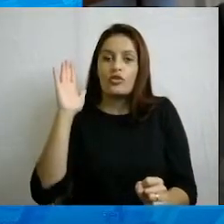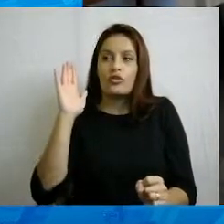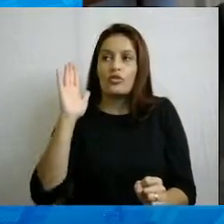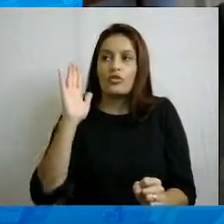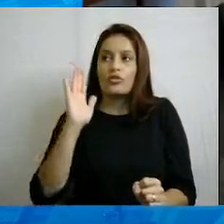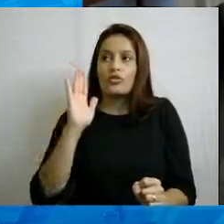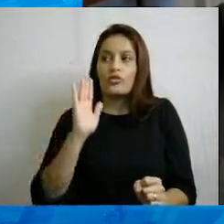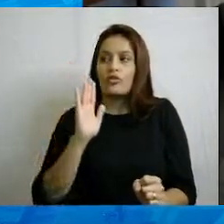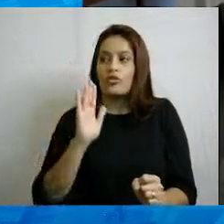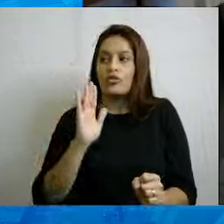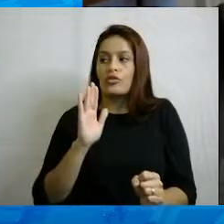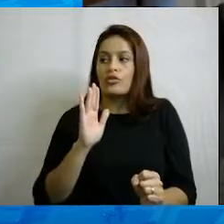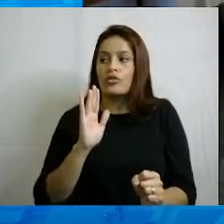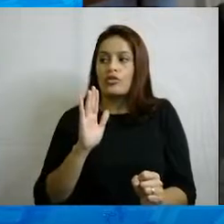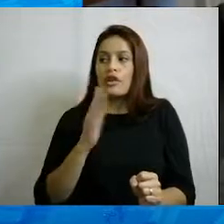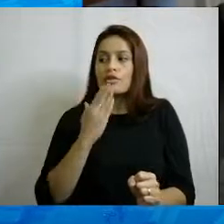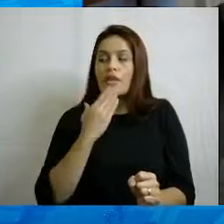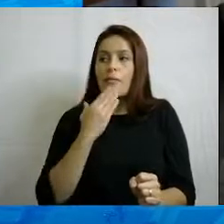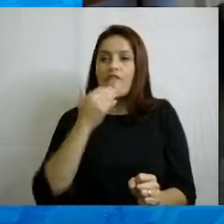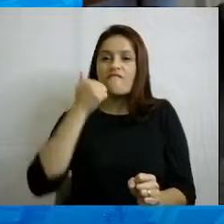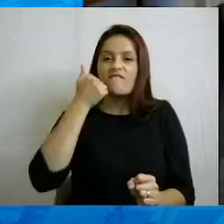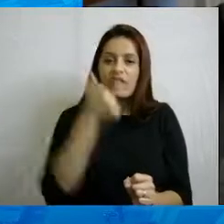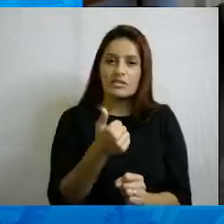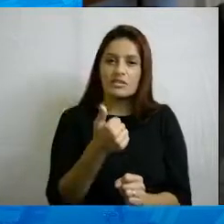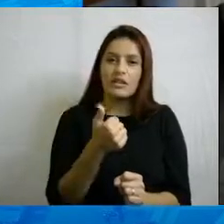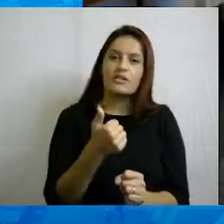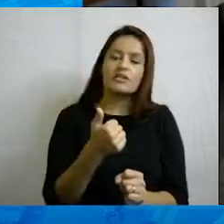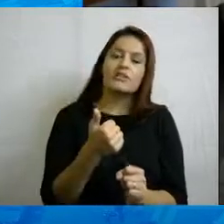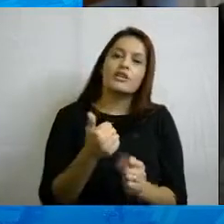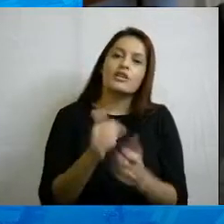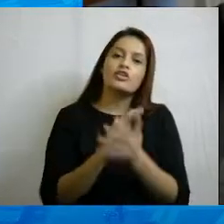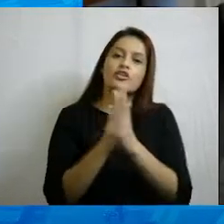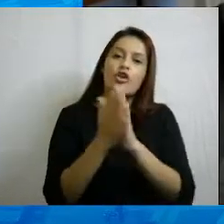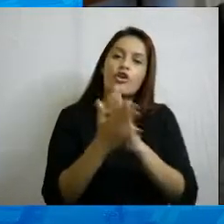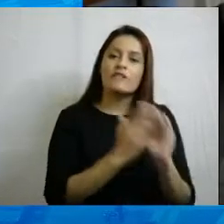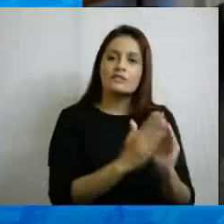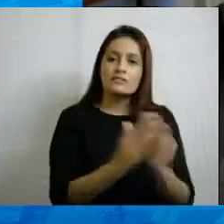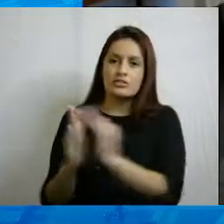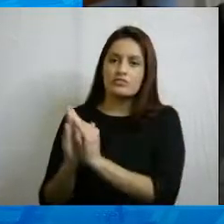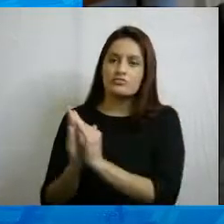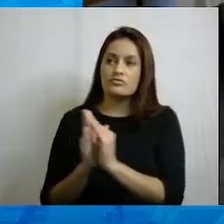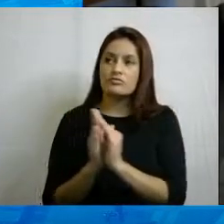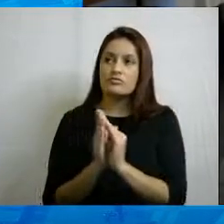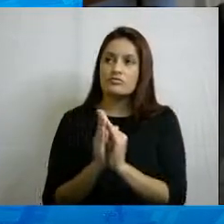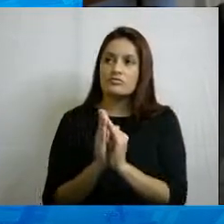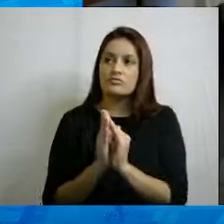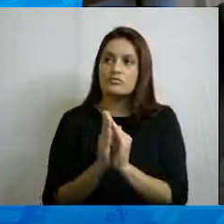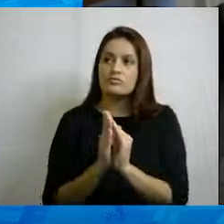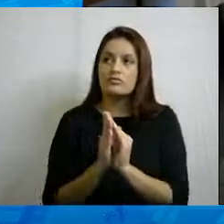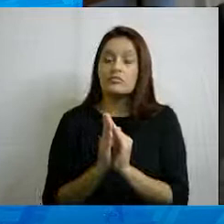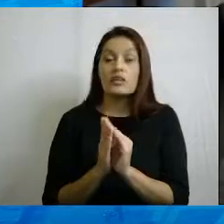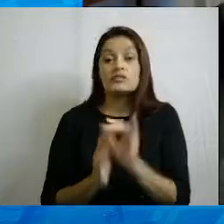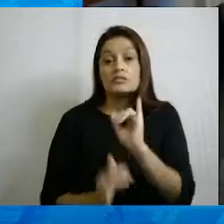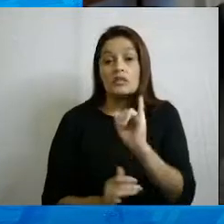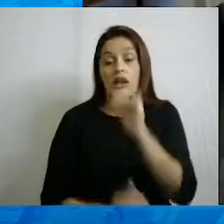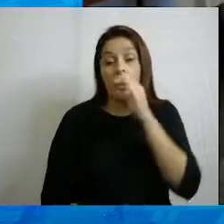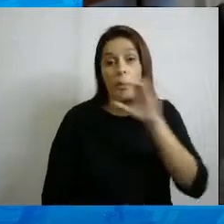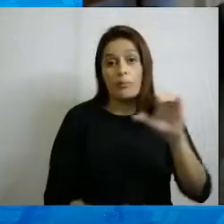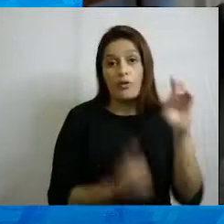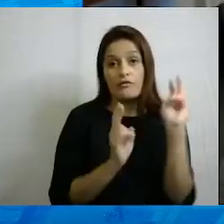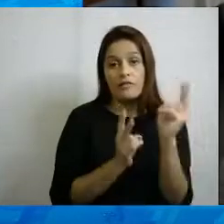y en bienestar de todos nuestros vecinos. Porque si bien somos una zona rural,